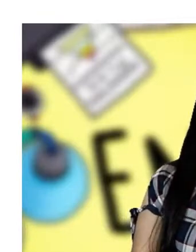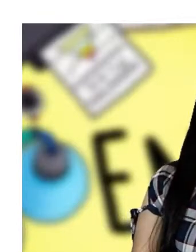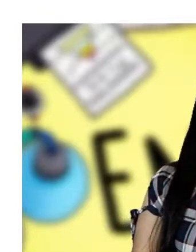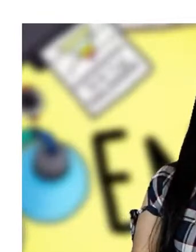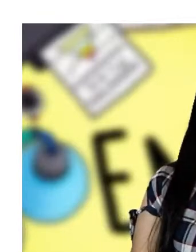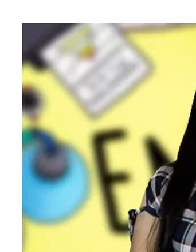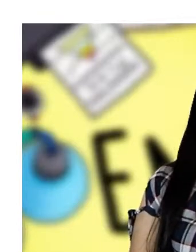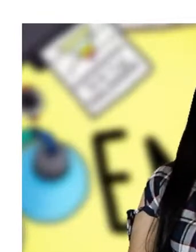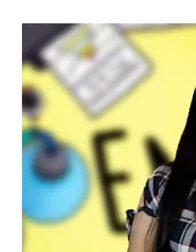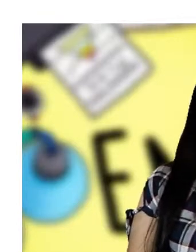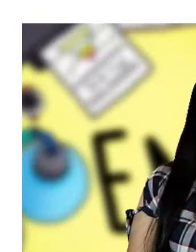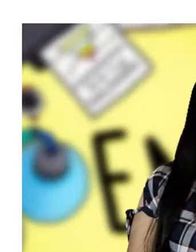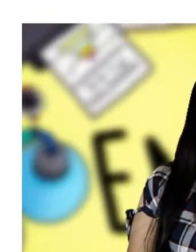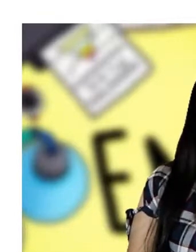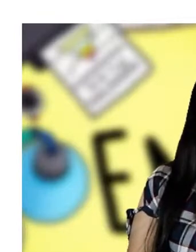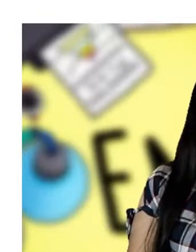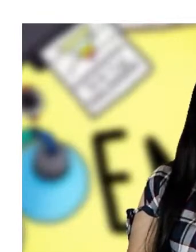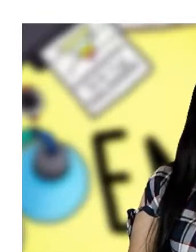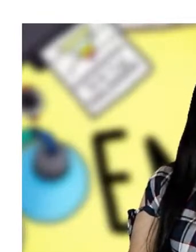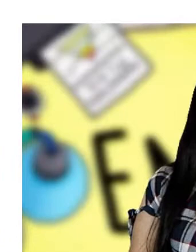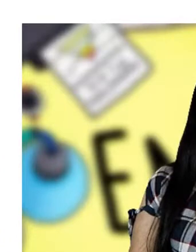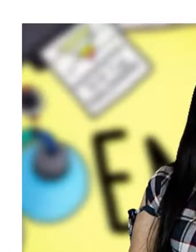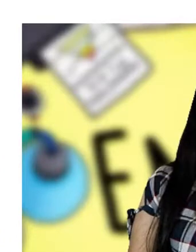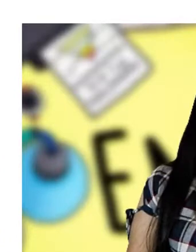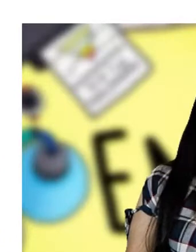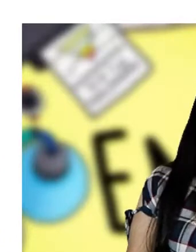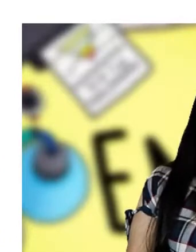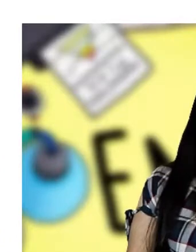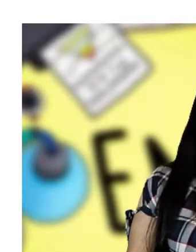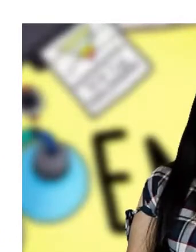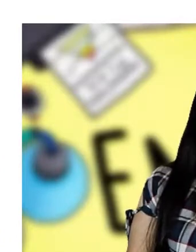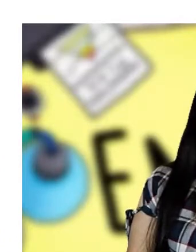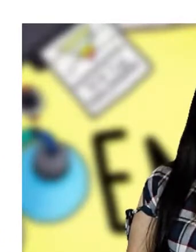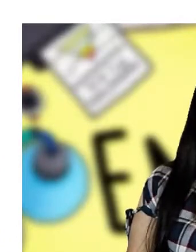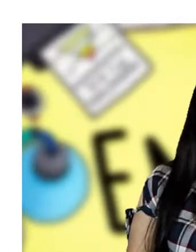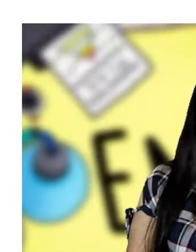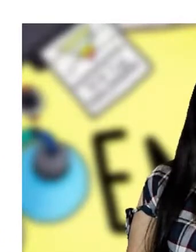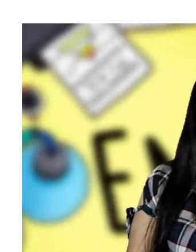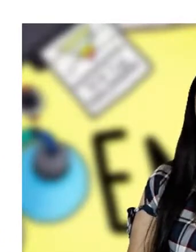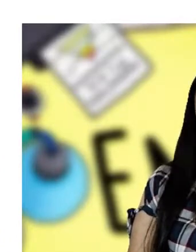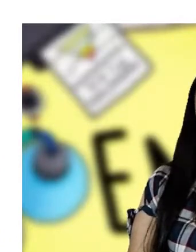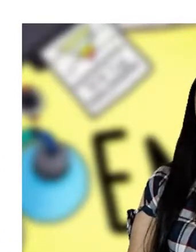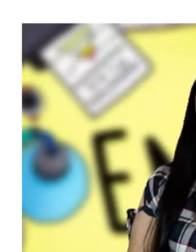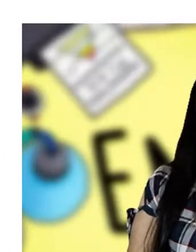guys, so I want to congratulate you again. And I want to thank